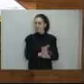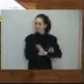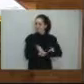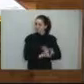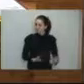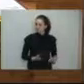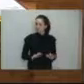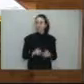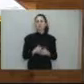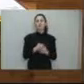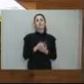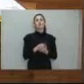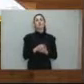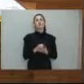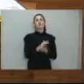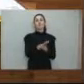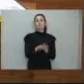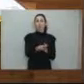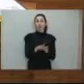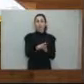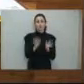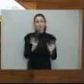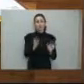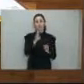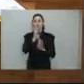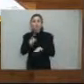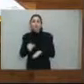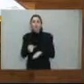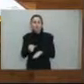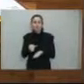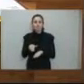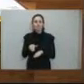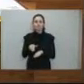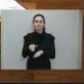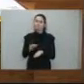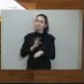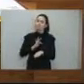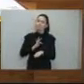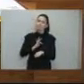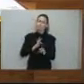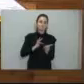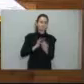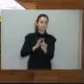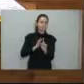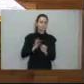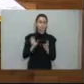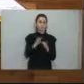Y fíjense, en términos de interés partidario no nos conviene al